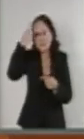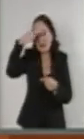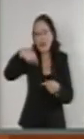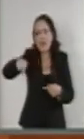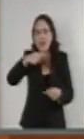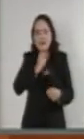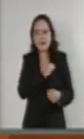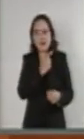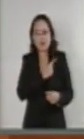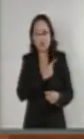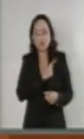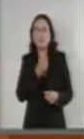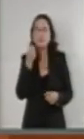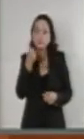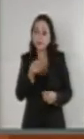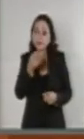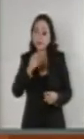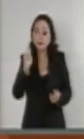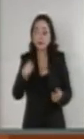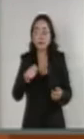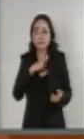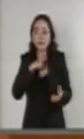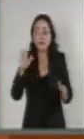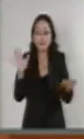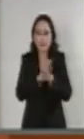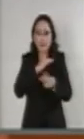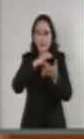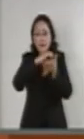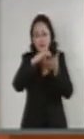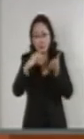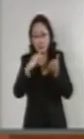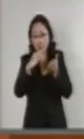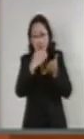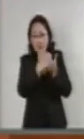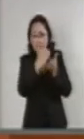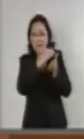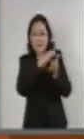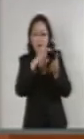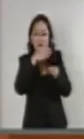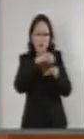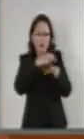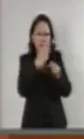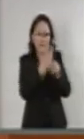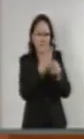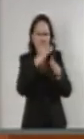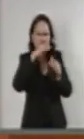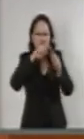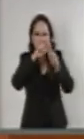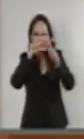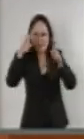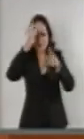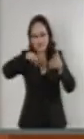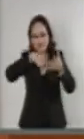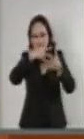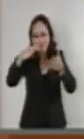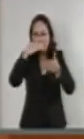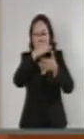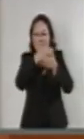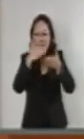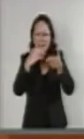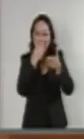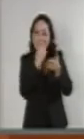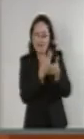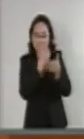es decir, se cambia de ubicación en la tabla de medicamentos